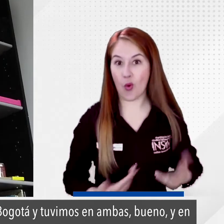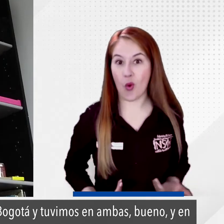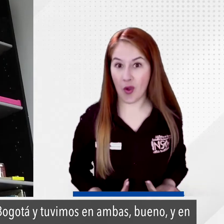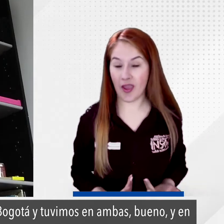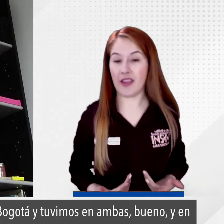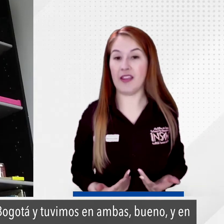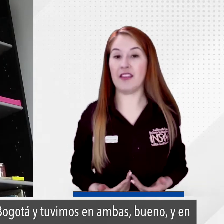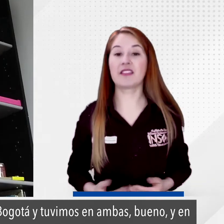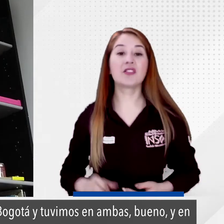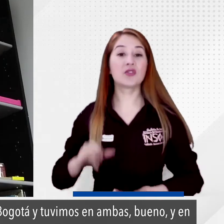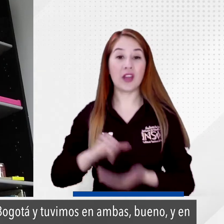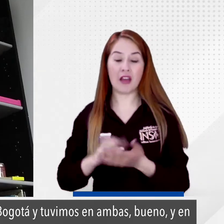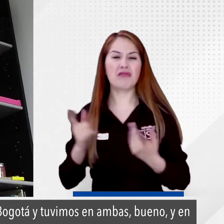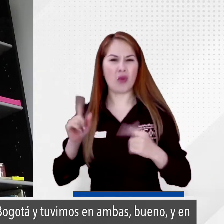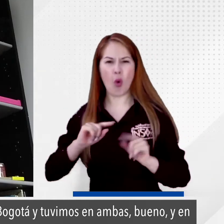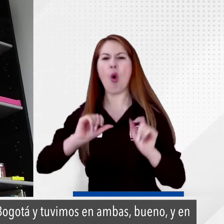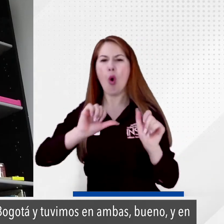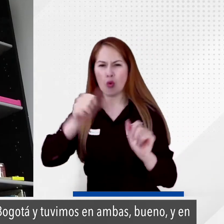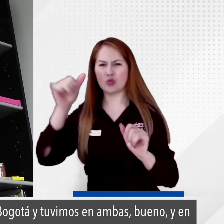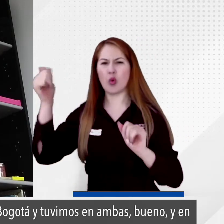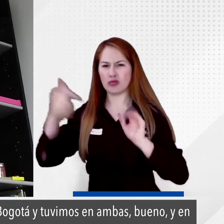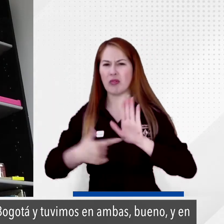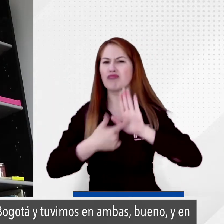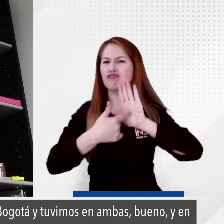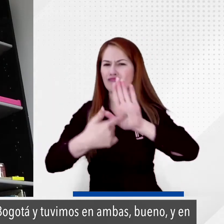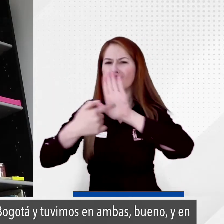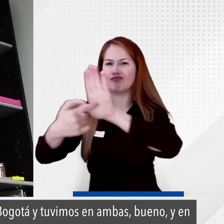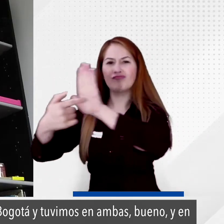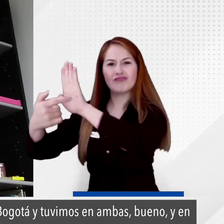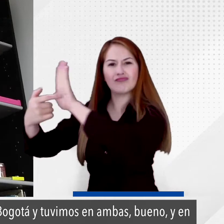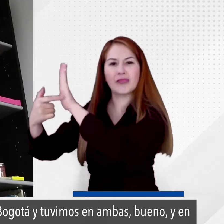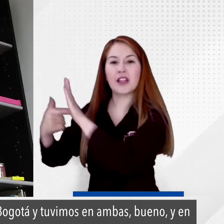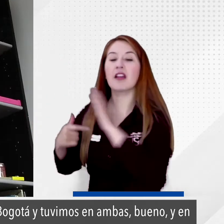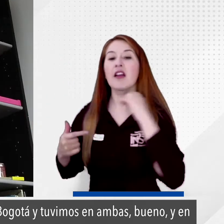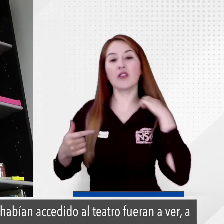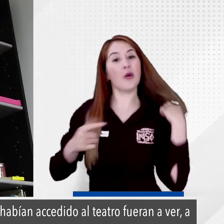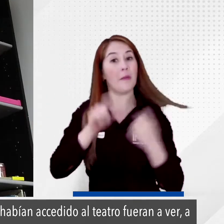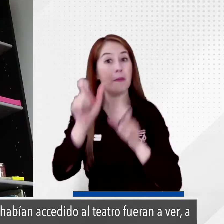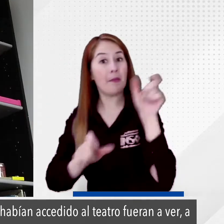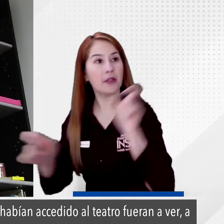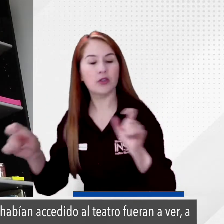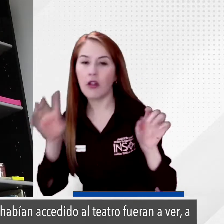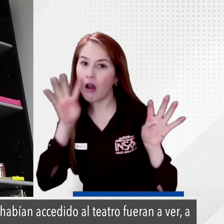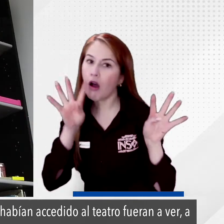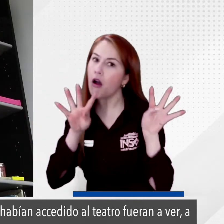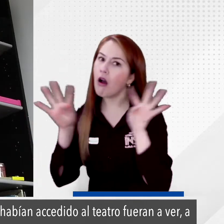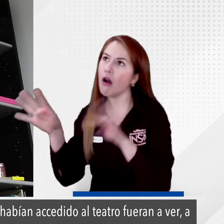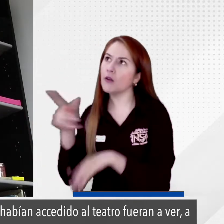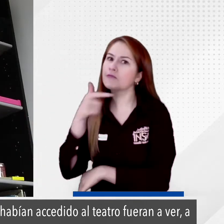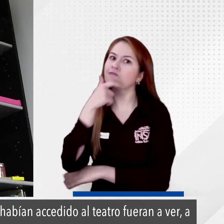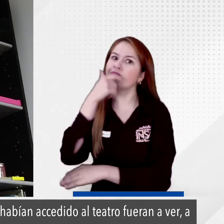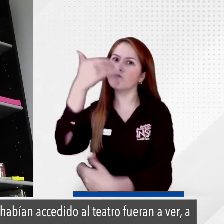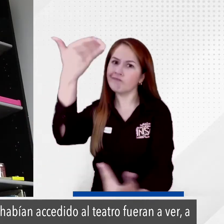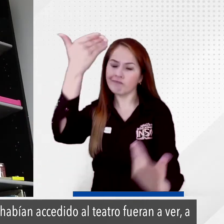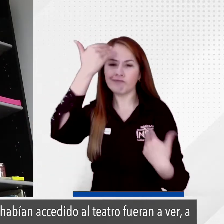en Manizales, tuvimos la oportunidad de que de verdad